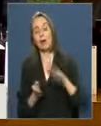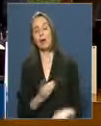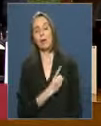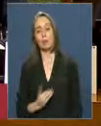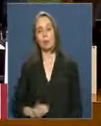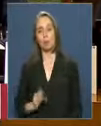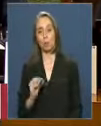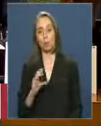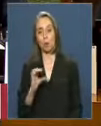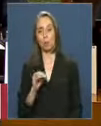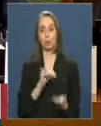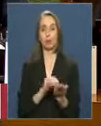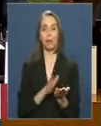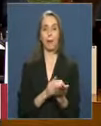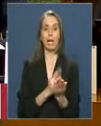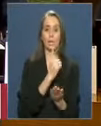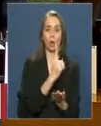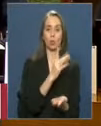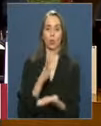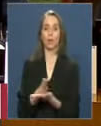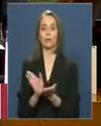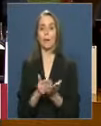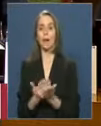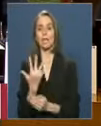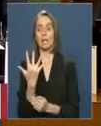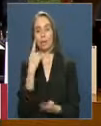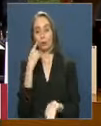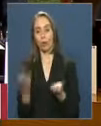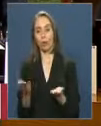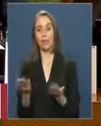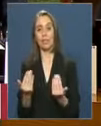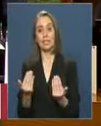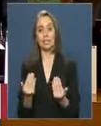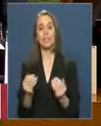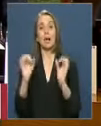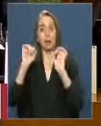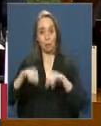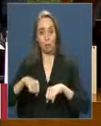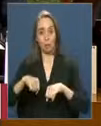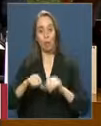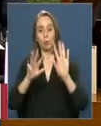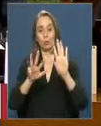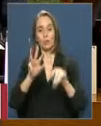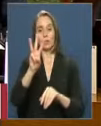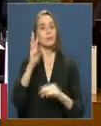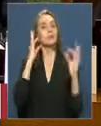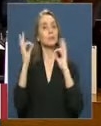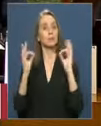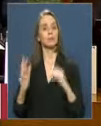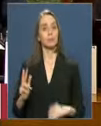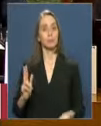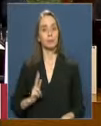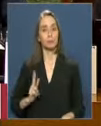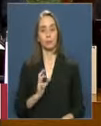consta en las páginas 1 a las 5 del comparado y que requiere para su aprobación de 93 señoras